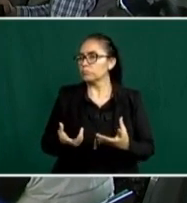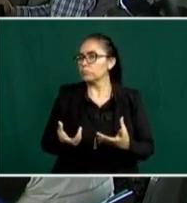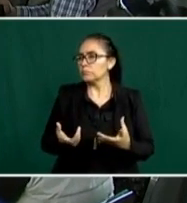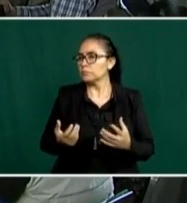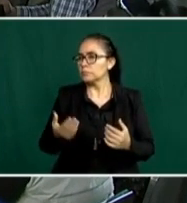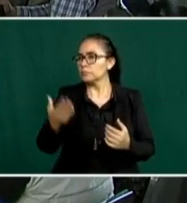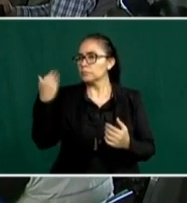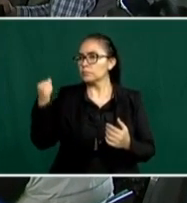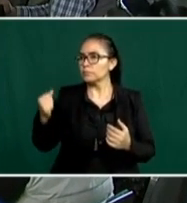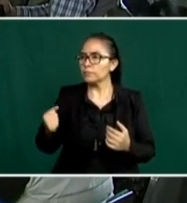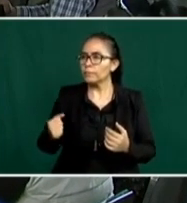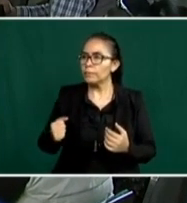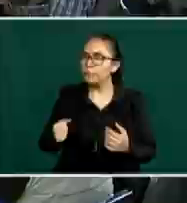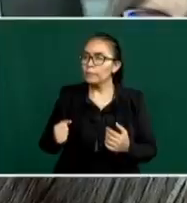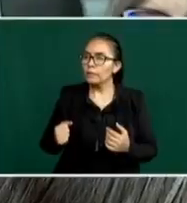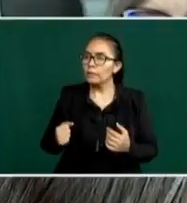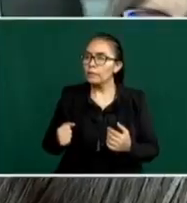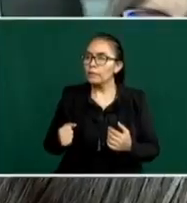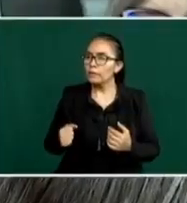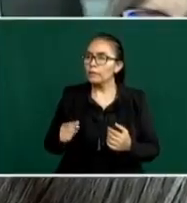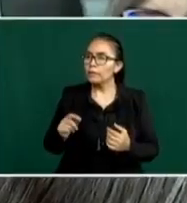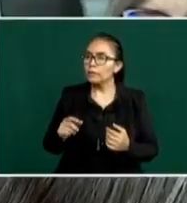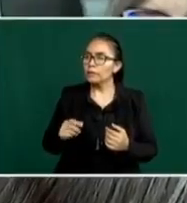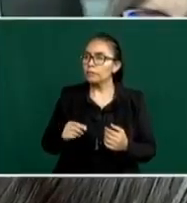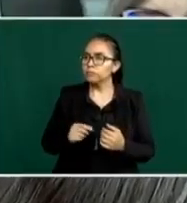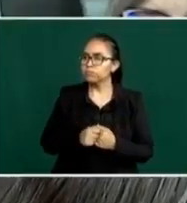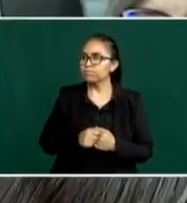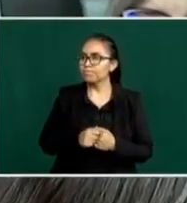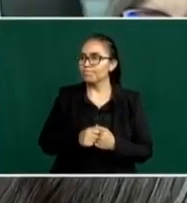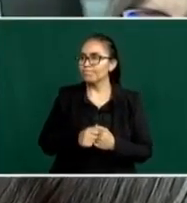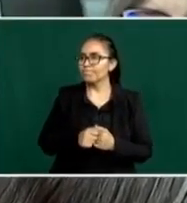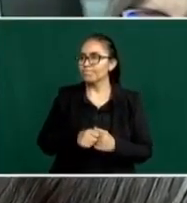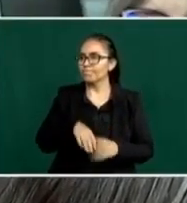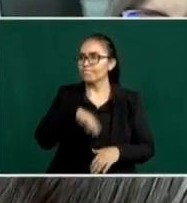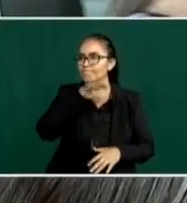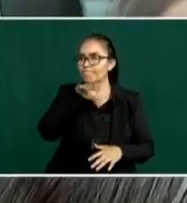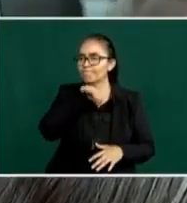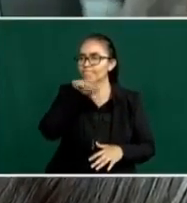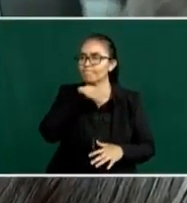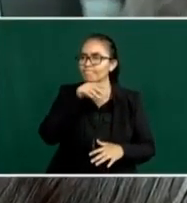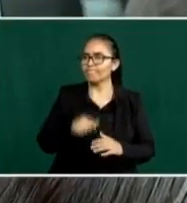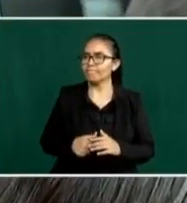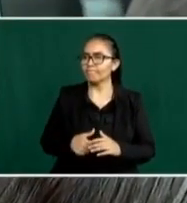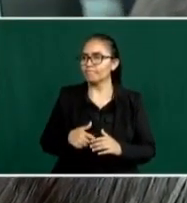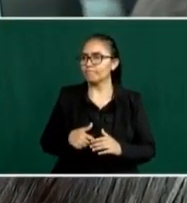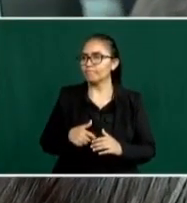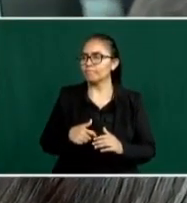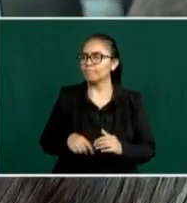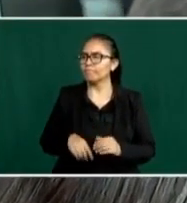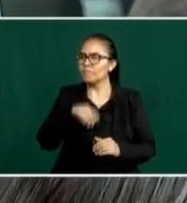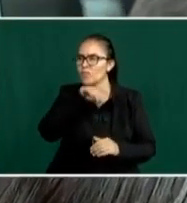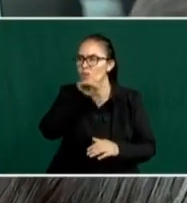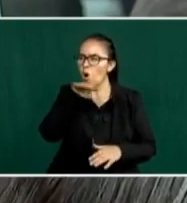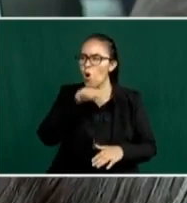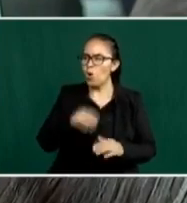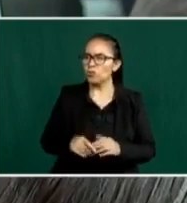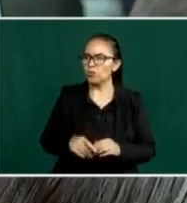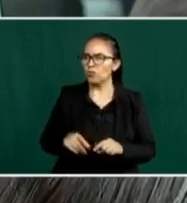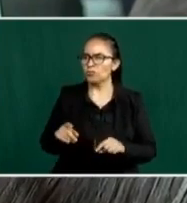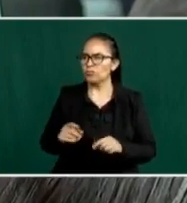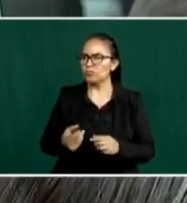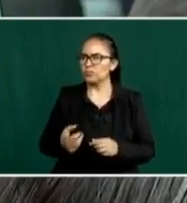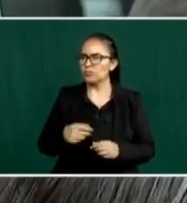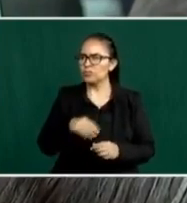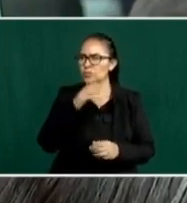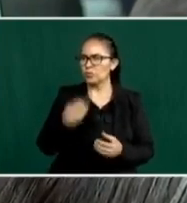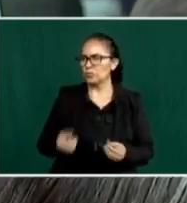organismos e instituciones se han reunido durante más de 30 años, en el caso de Bahía de Banderas, y han hecho un